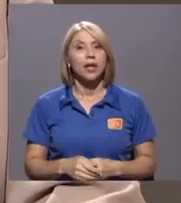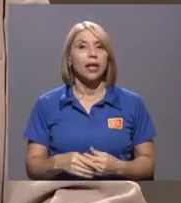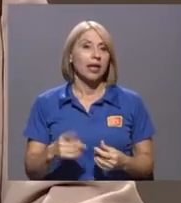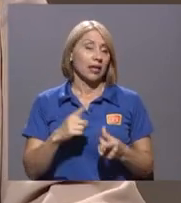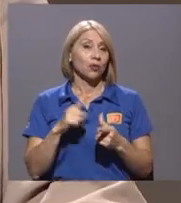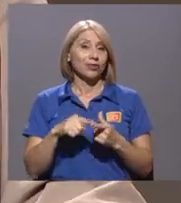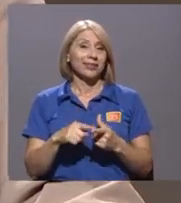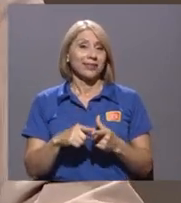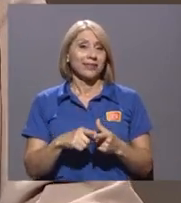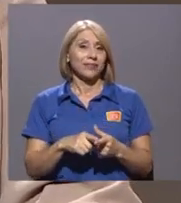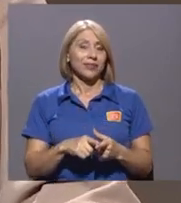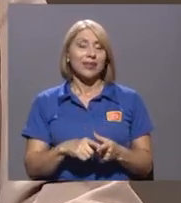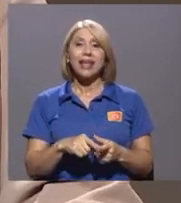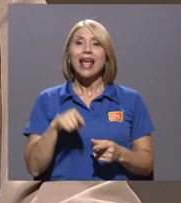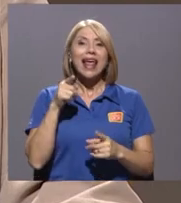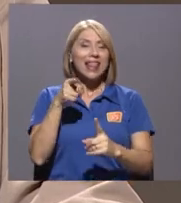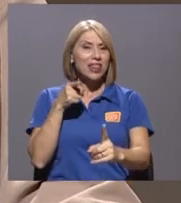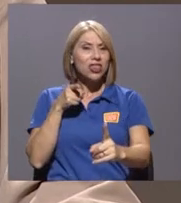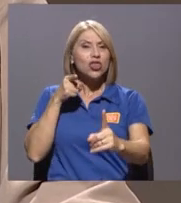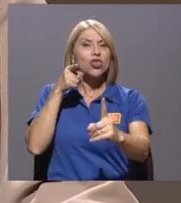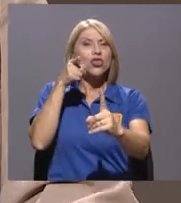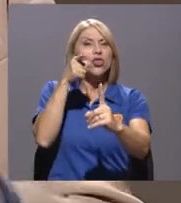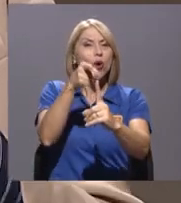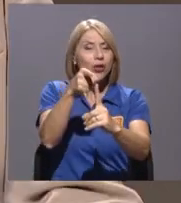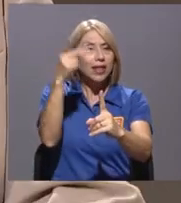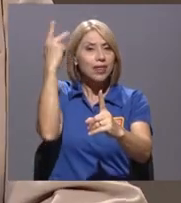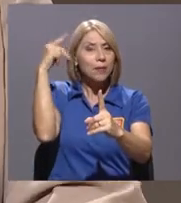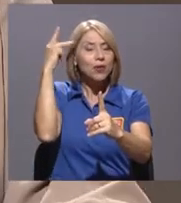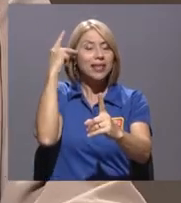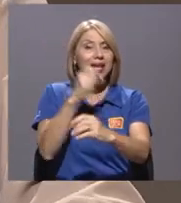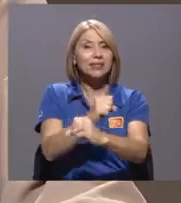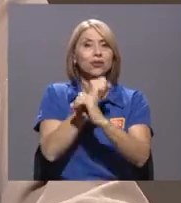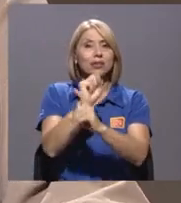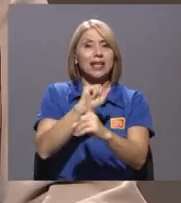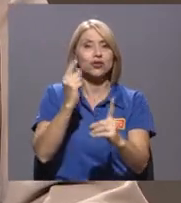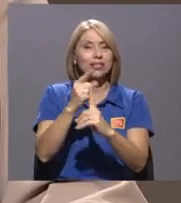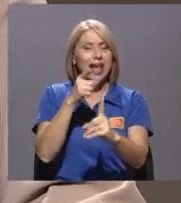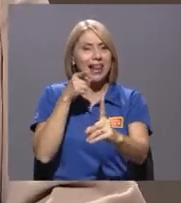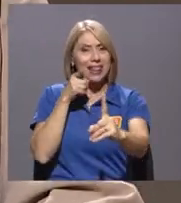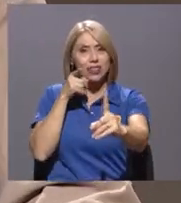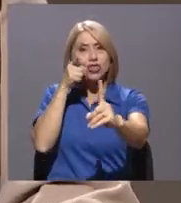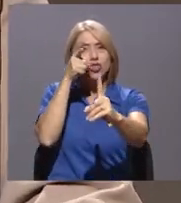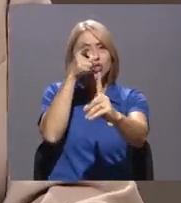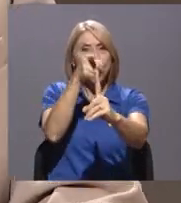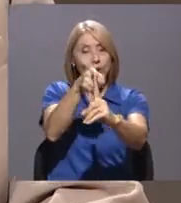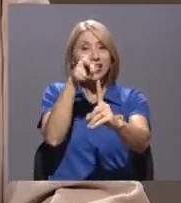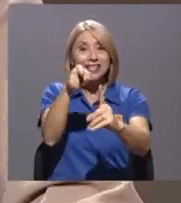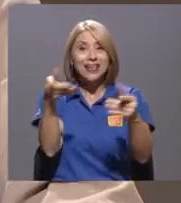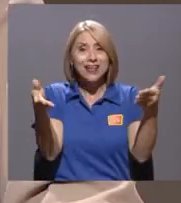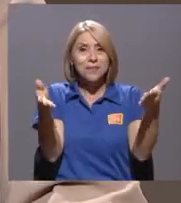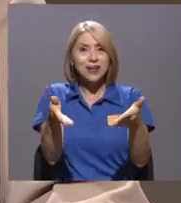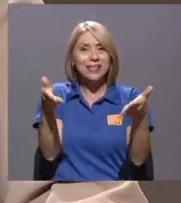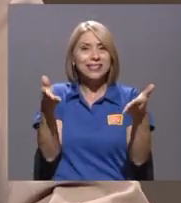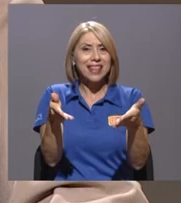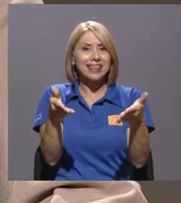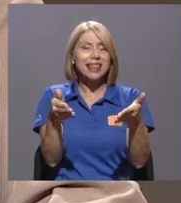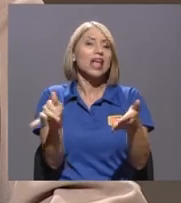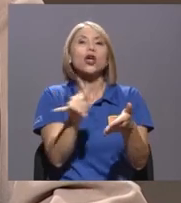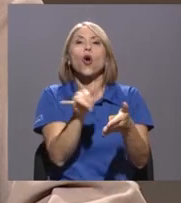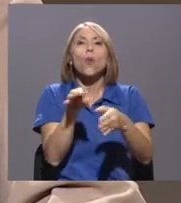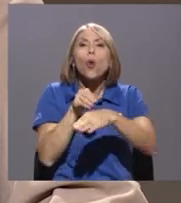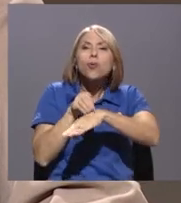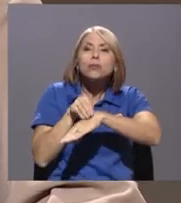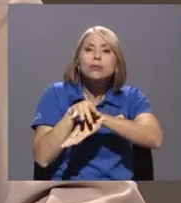norte de este barco sobre la política de seguridad social estaba ahí presente bien apremiando como en el adn de la